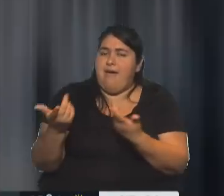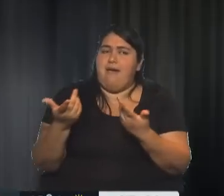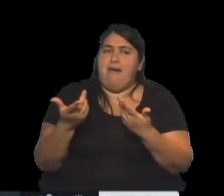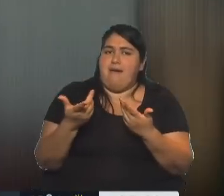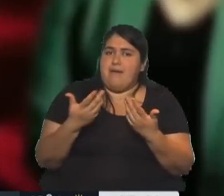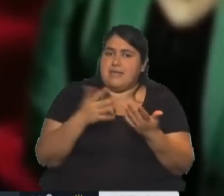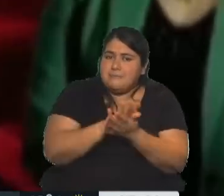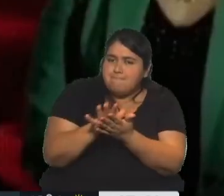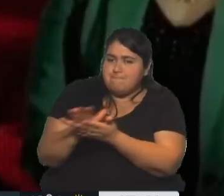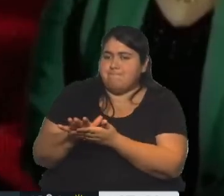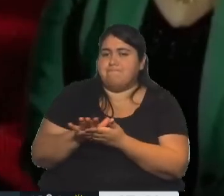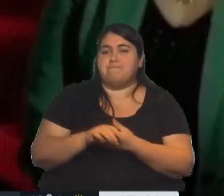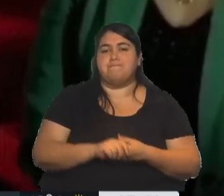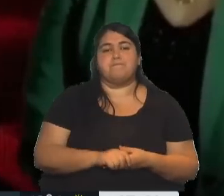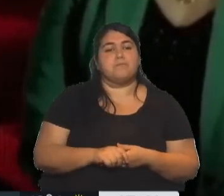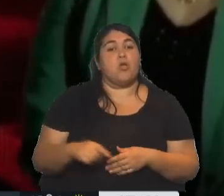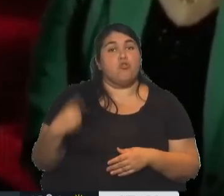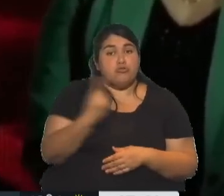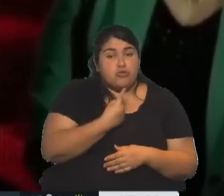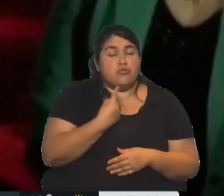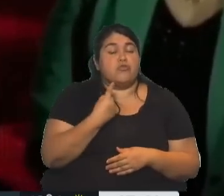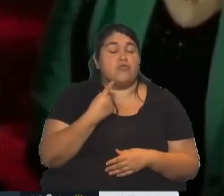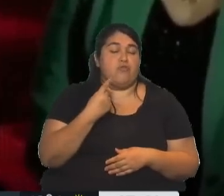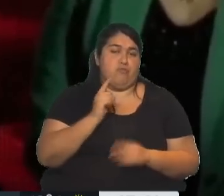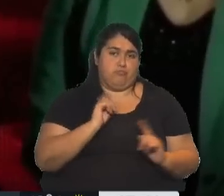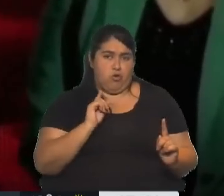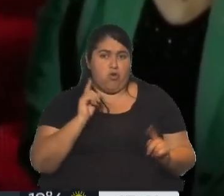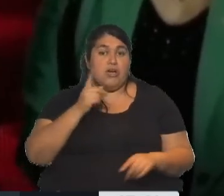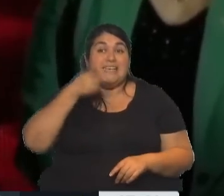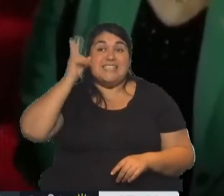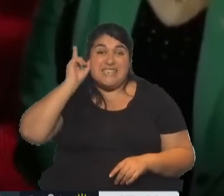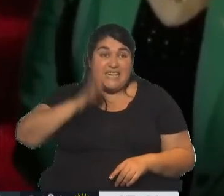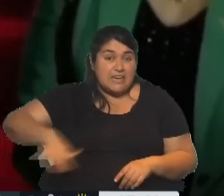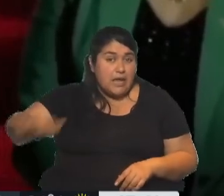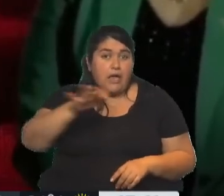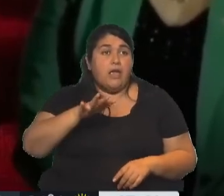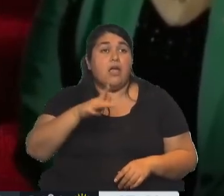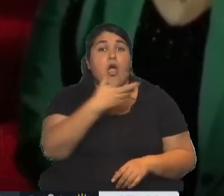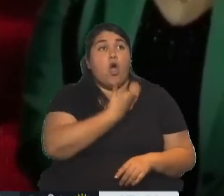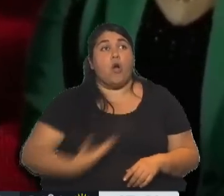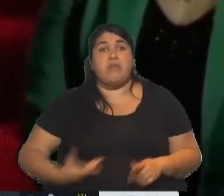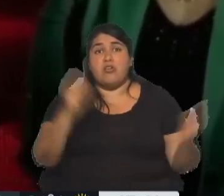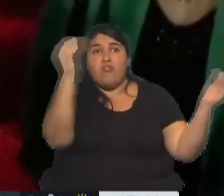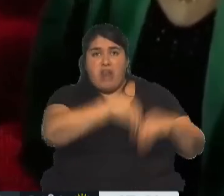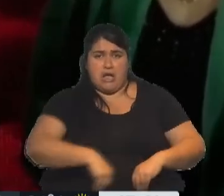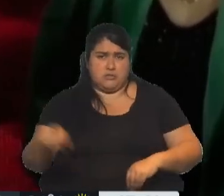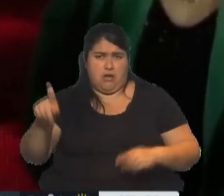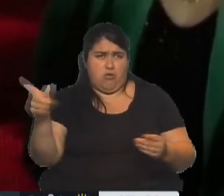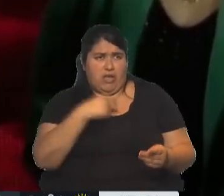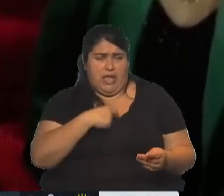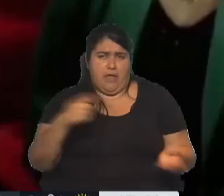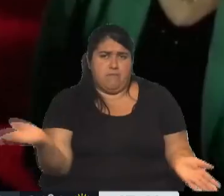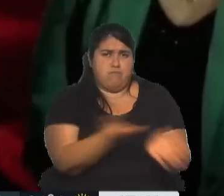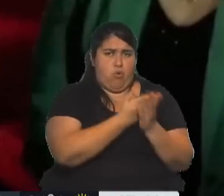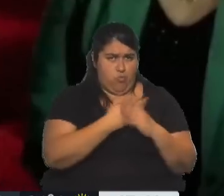poder. No nosotros, Chile ha derrotado a un gobierno fracasado. Y eso hay que decirlo fuerte y claro.